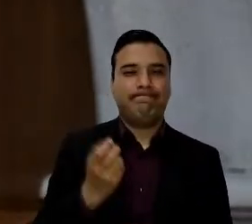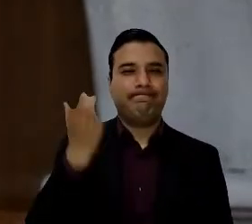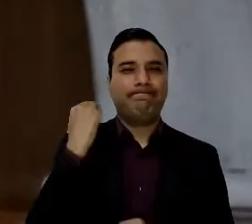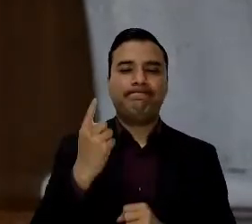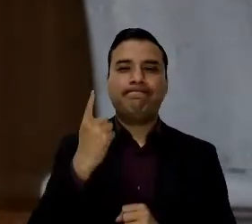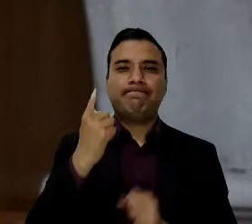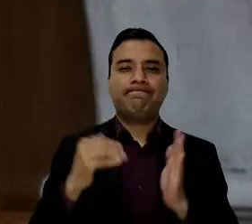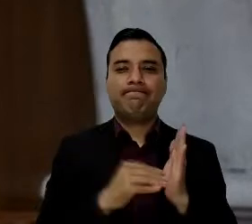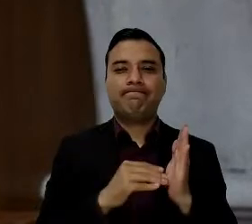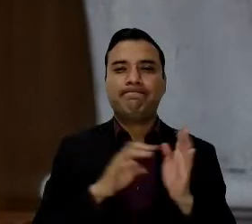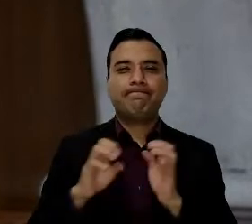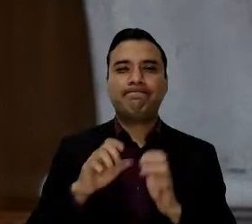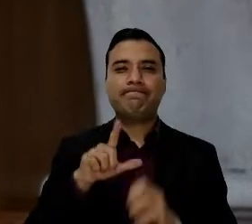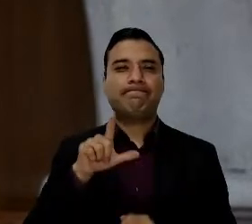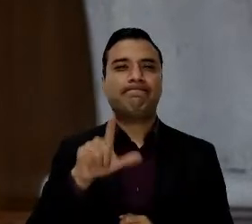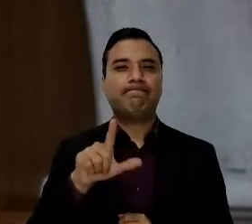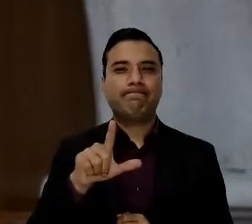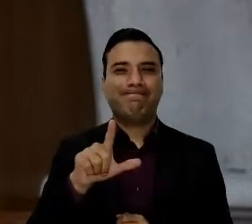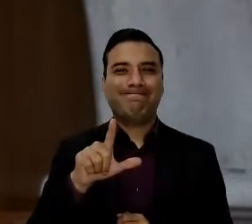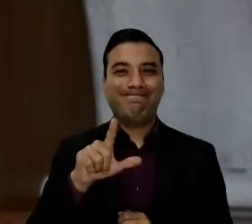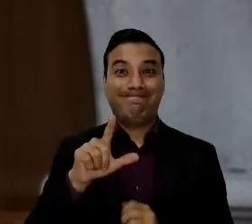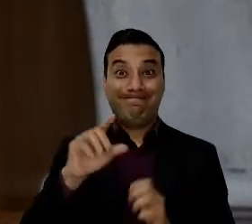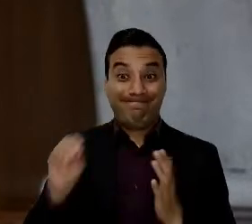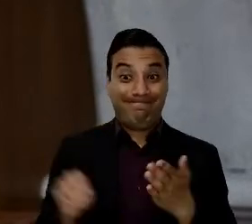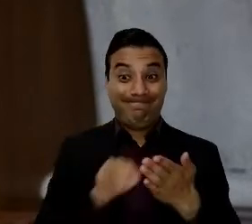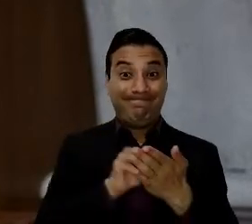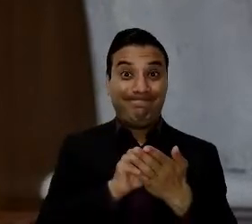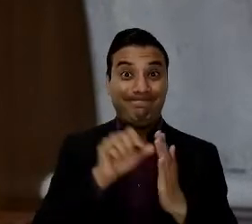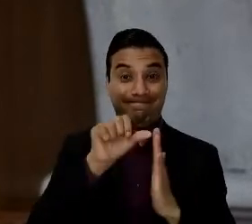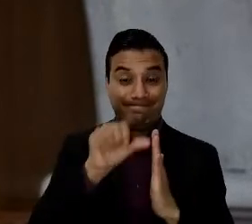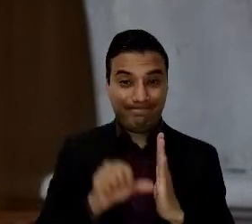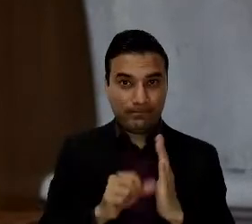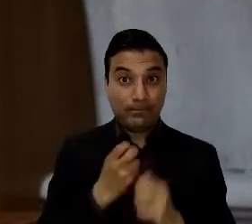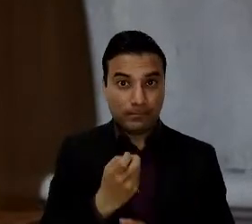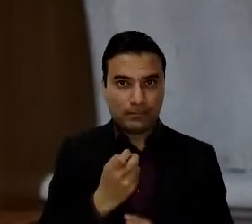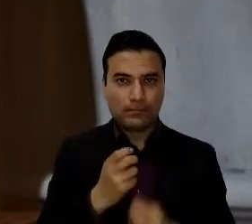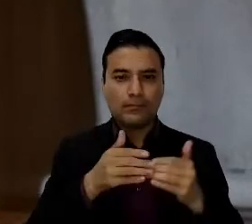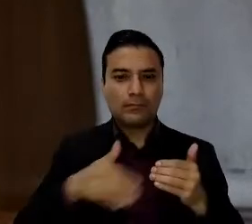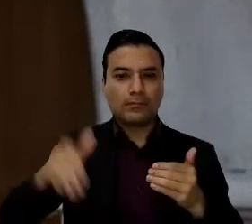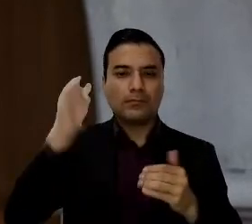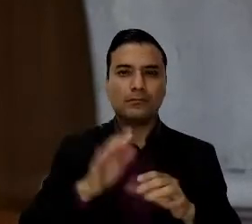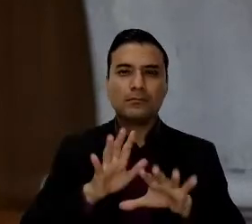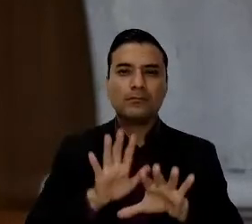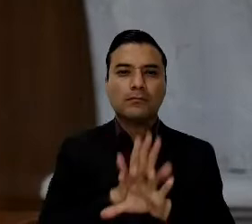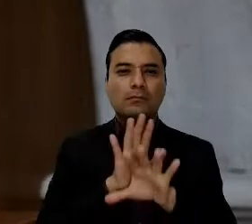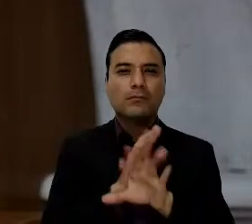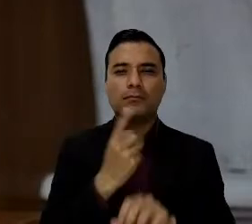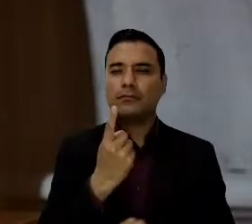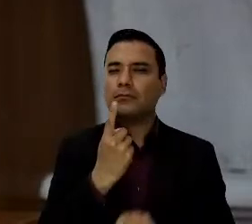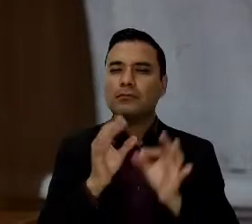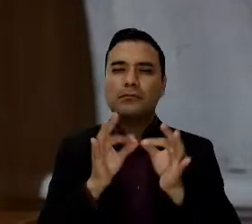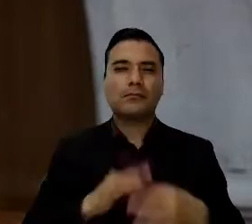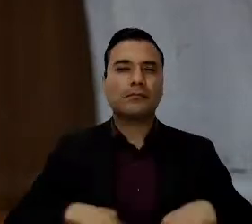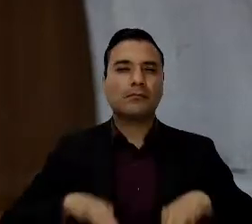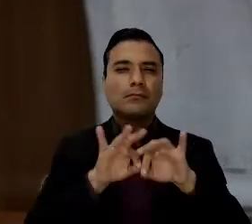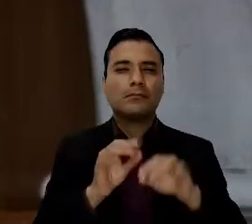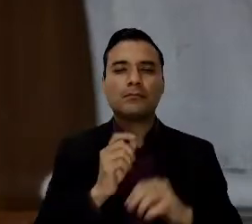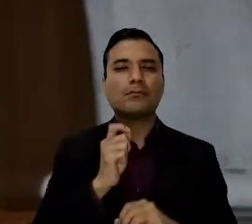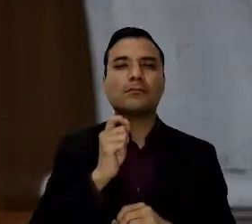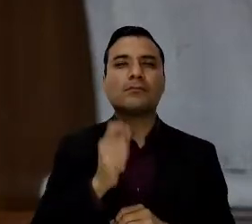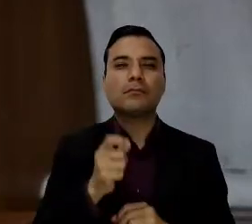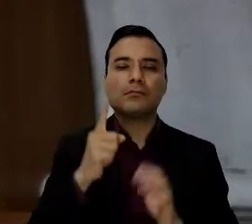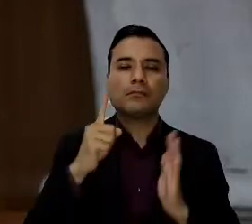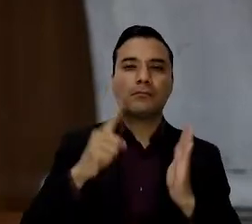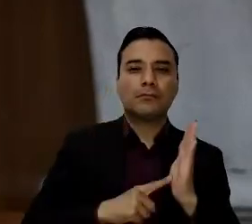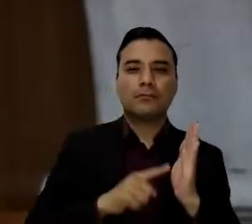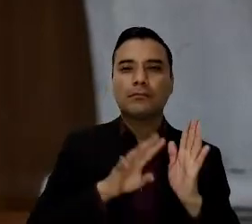en 1917, dicho numeral ha sufrido diversas modificaciones. Una de las más significativas fue la suscitada